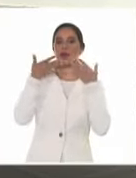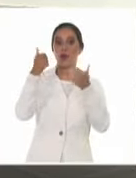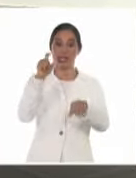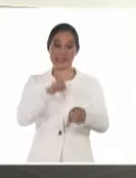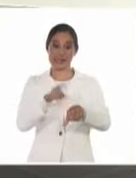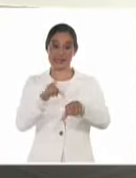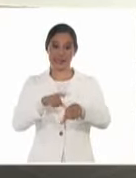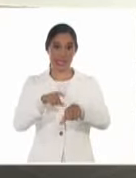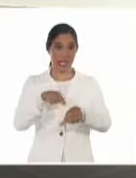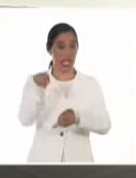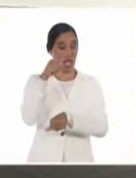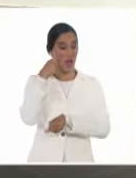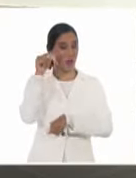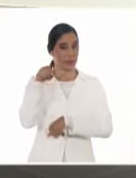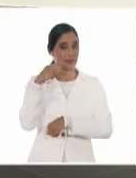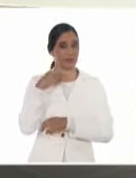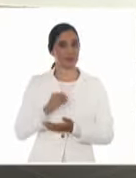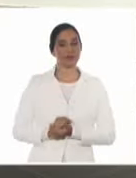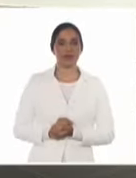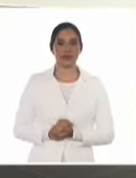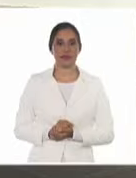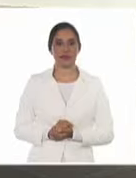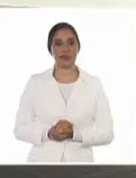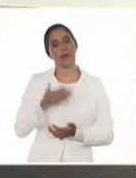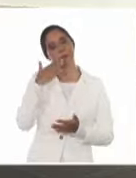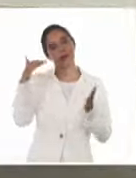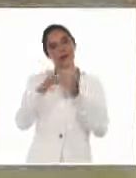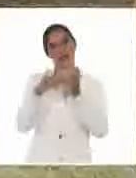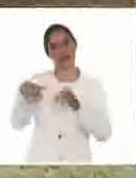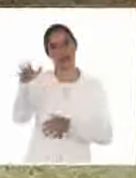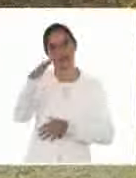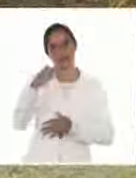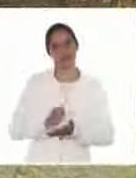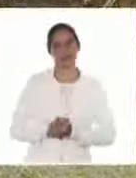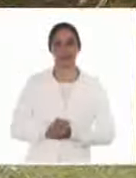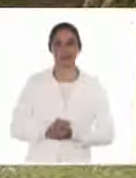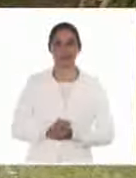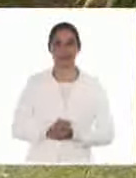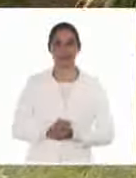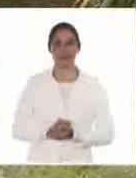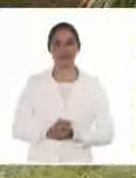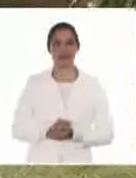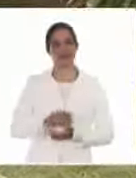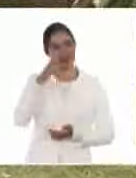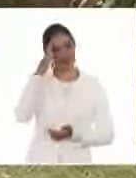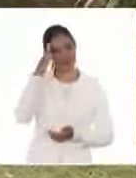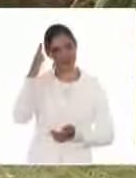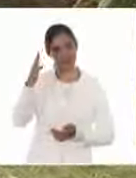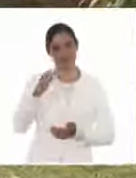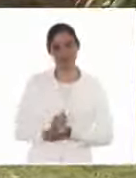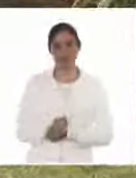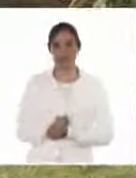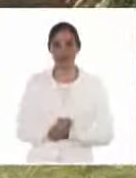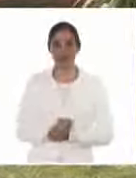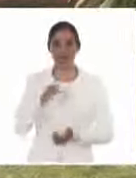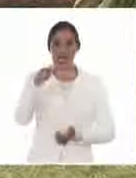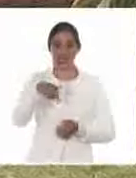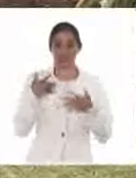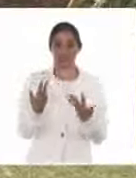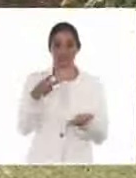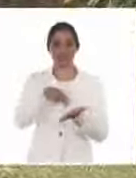colega Pavel Otero. Pavel, buenas tardes. Sí, muchísimas gracias, Junior. Efectivamente, aquí nos encontramos en